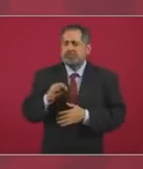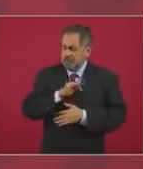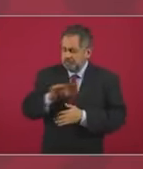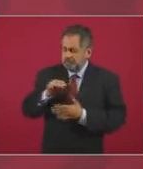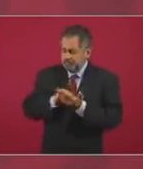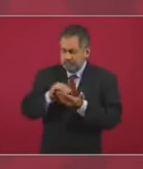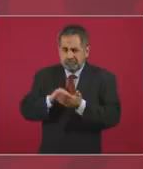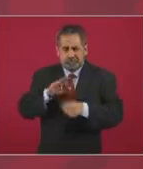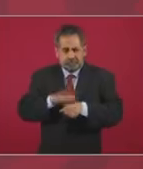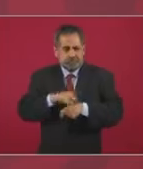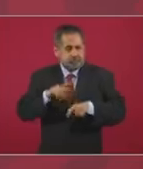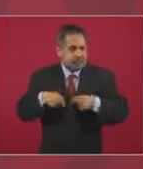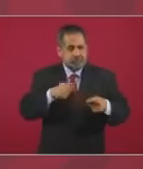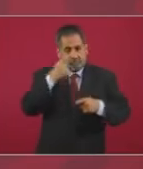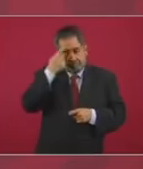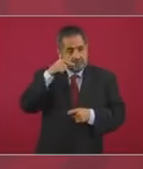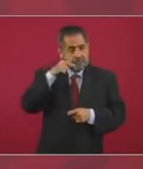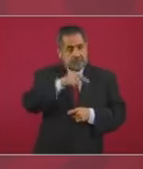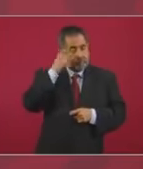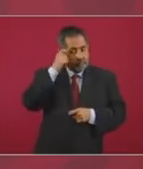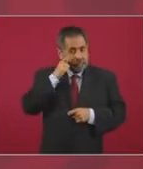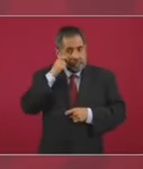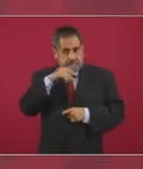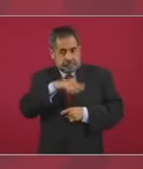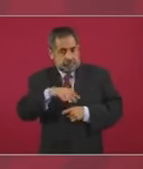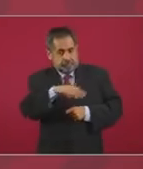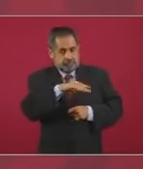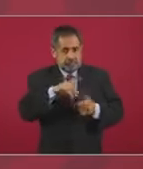hacer. En el caso de Guerrero,